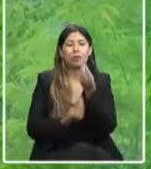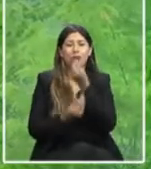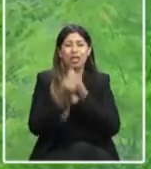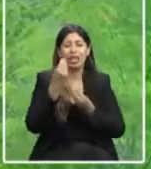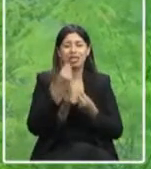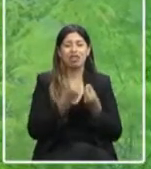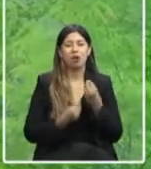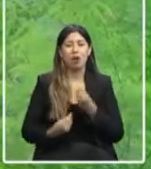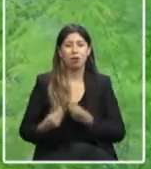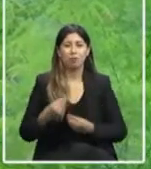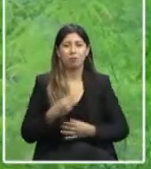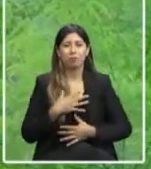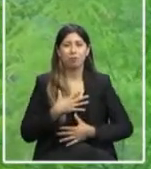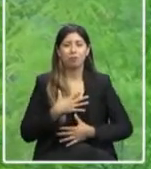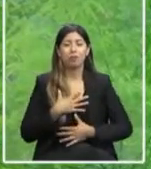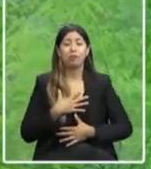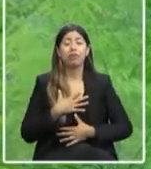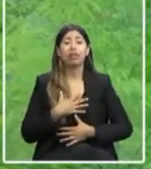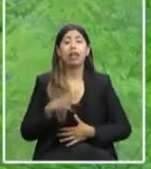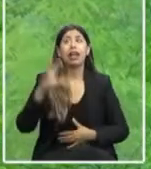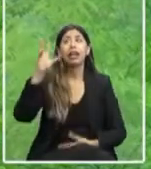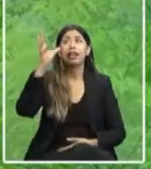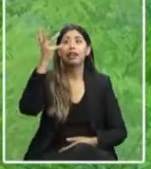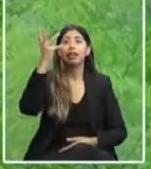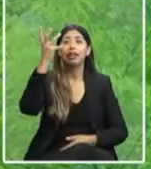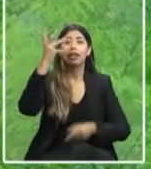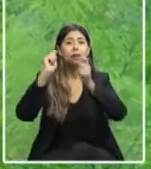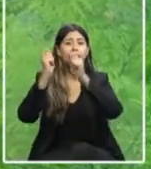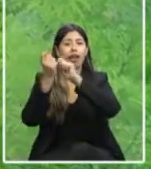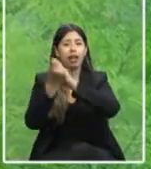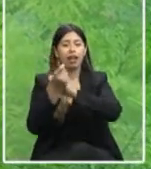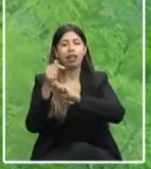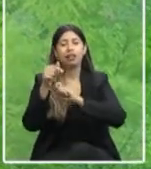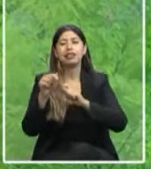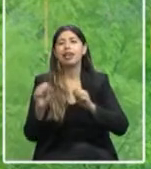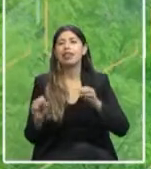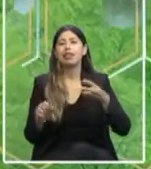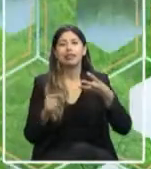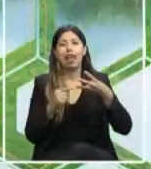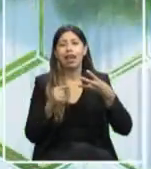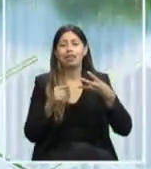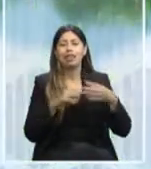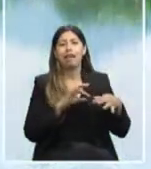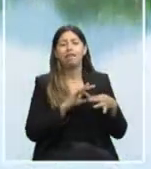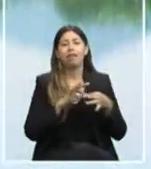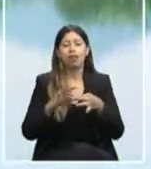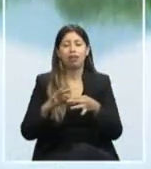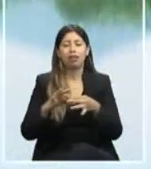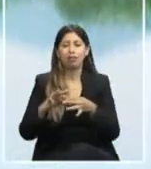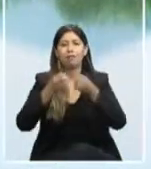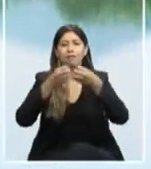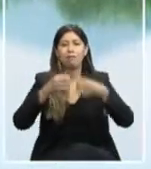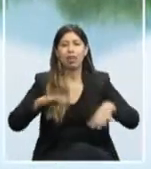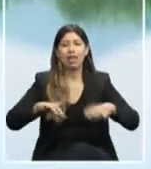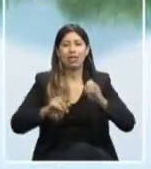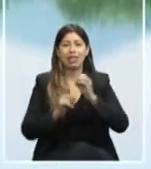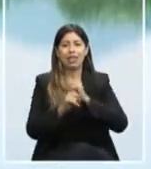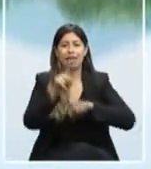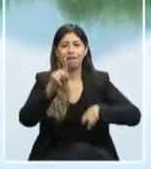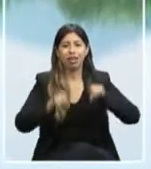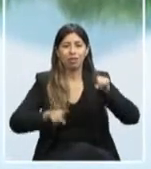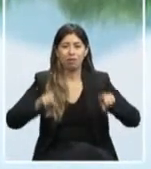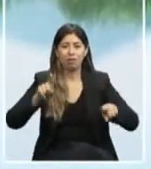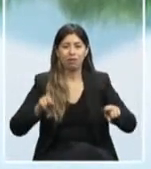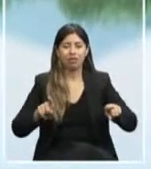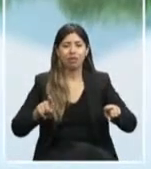climático es el tercer motor directo de pérdida de biodiversidad. No voy a dar en él, pero